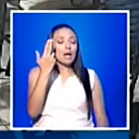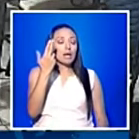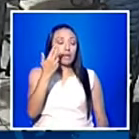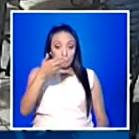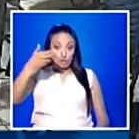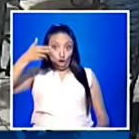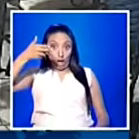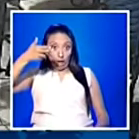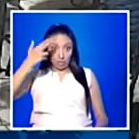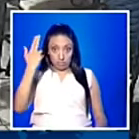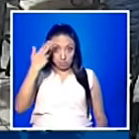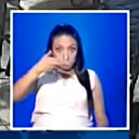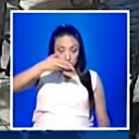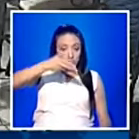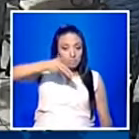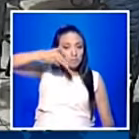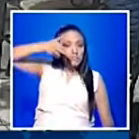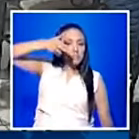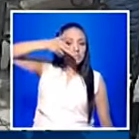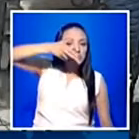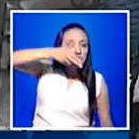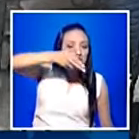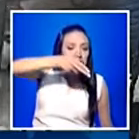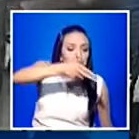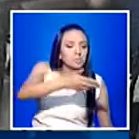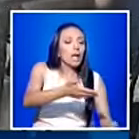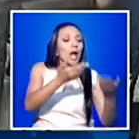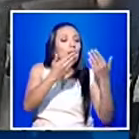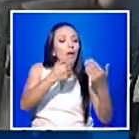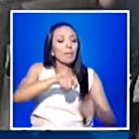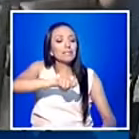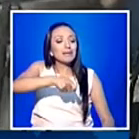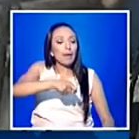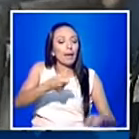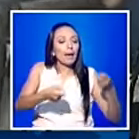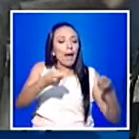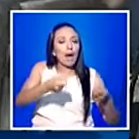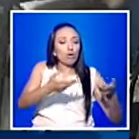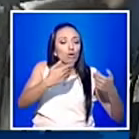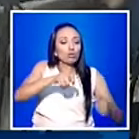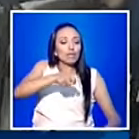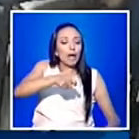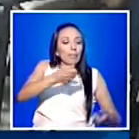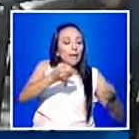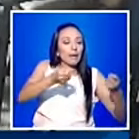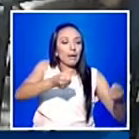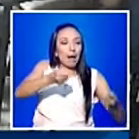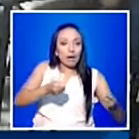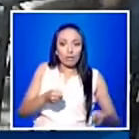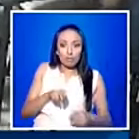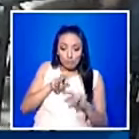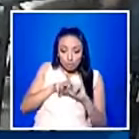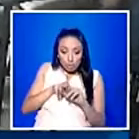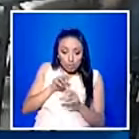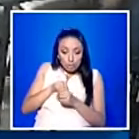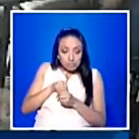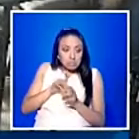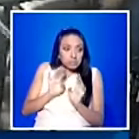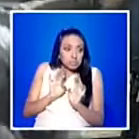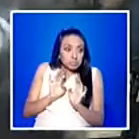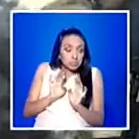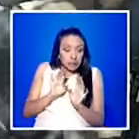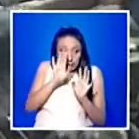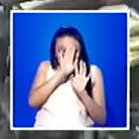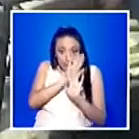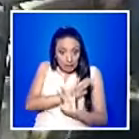los 3 delincuentes ingresan y con pistola en mano empiezan a amedrentar al ciudadano que se encontraba dentro del restaurante. Cuando